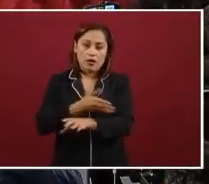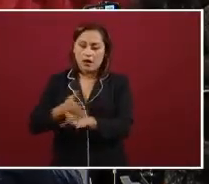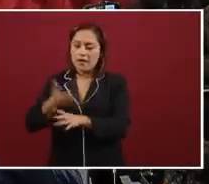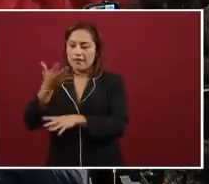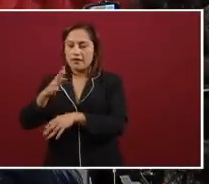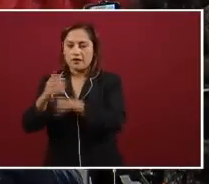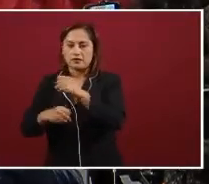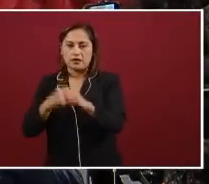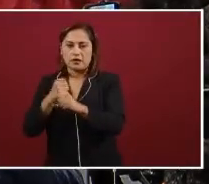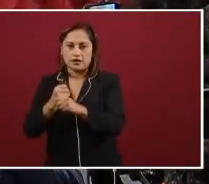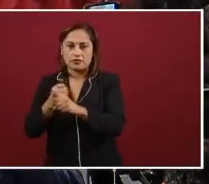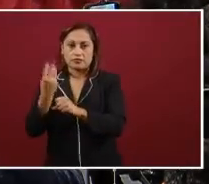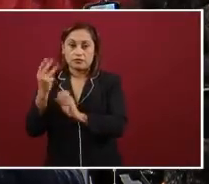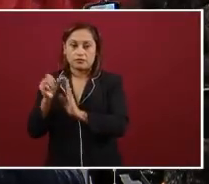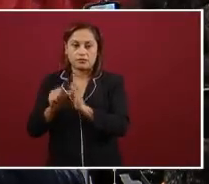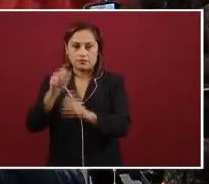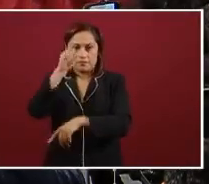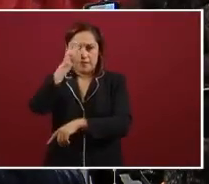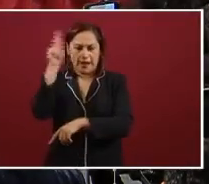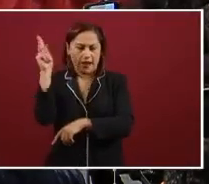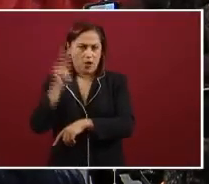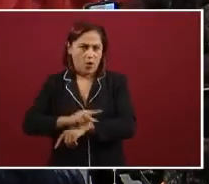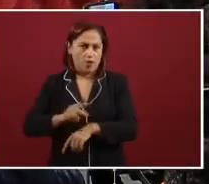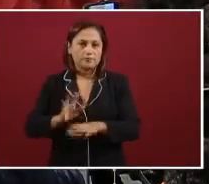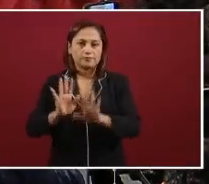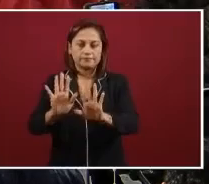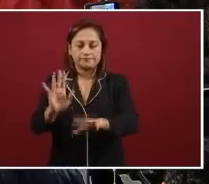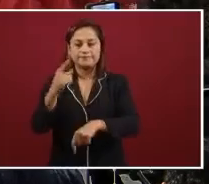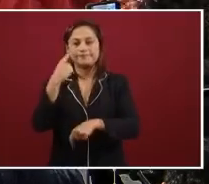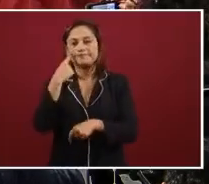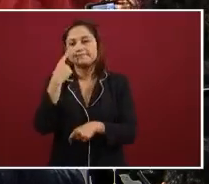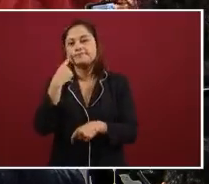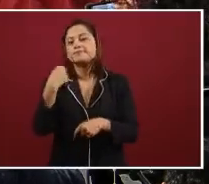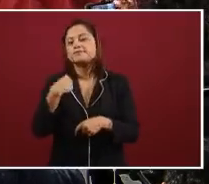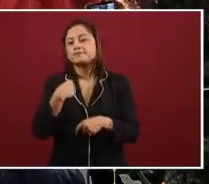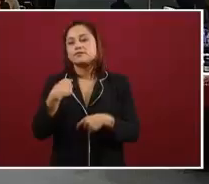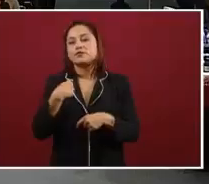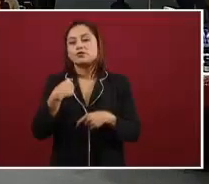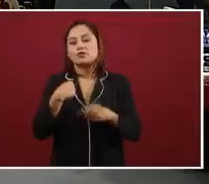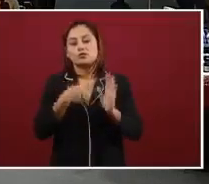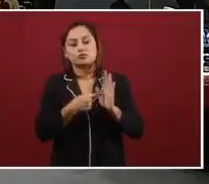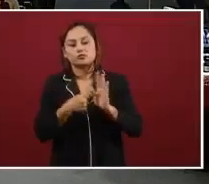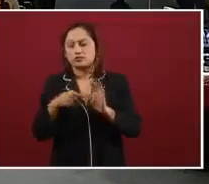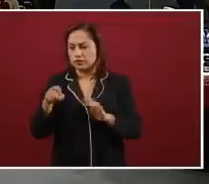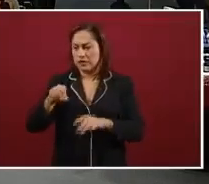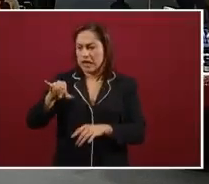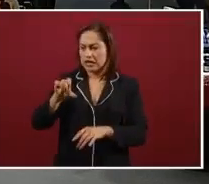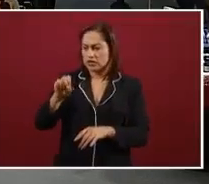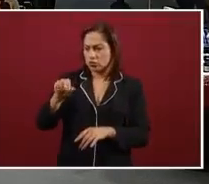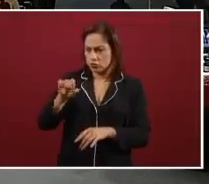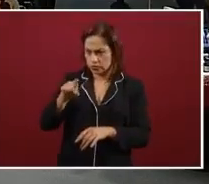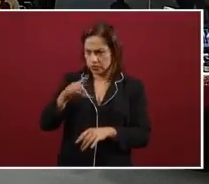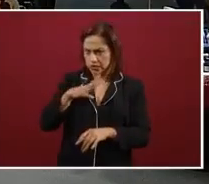Bueno, miren, les voy a mostrar, a ver si tiene Jesús,